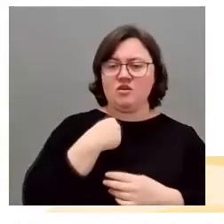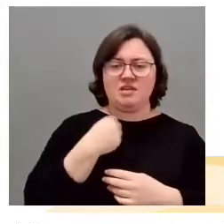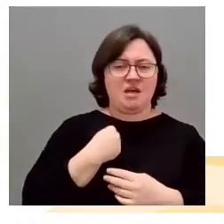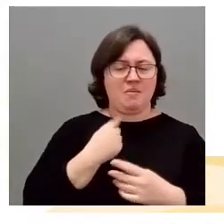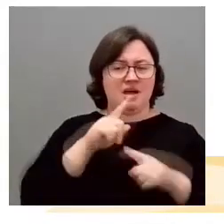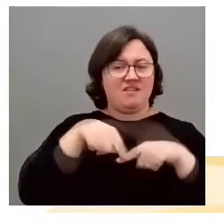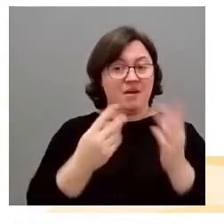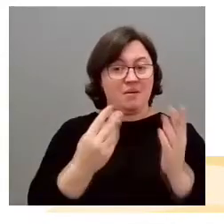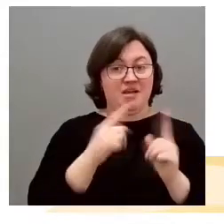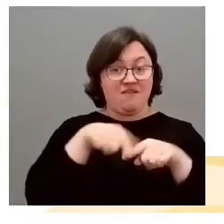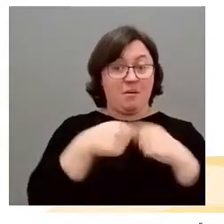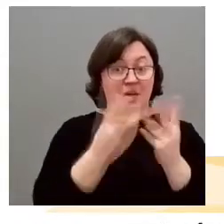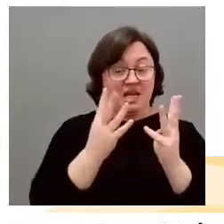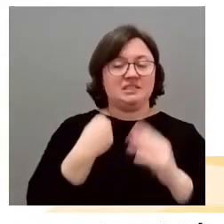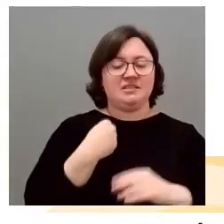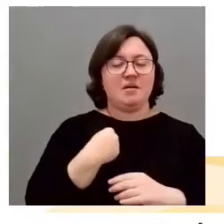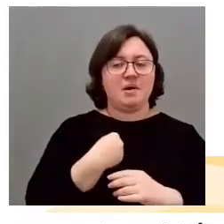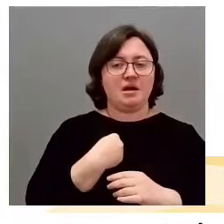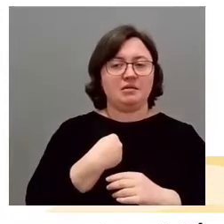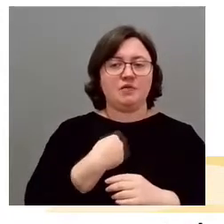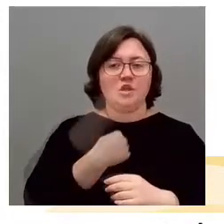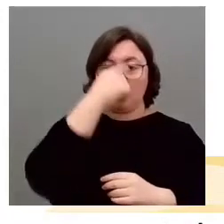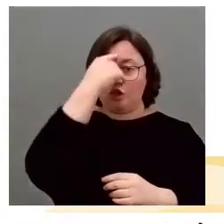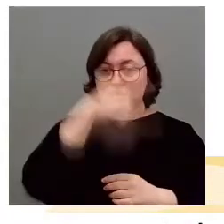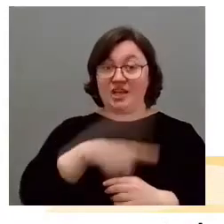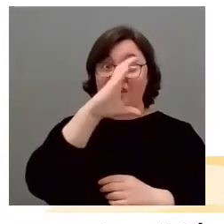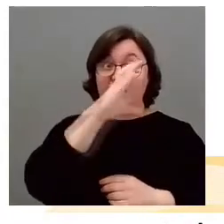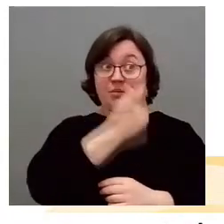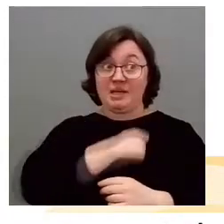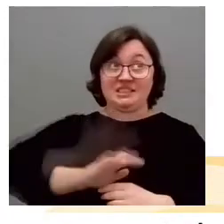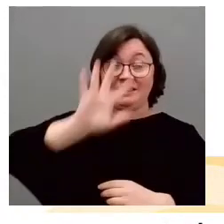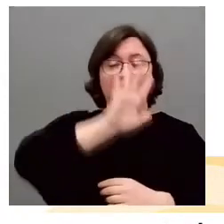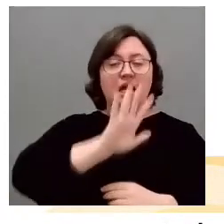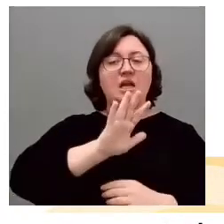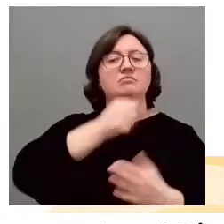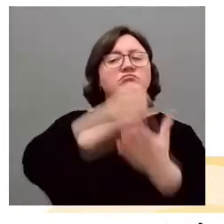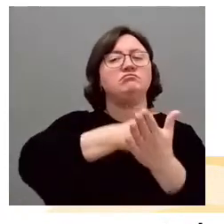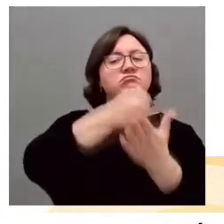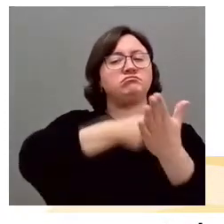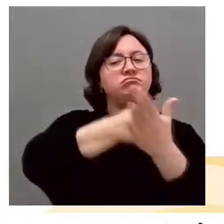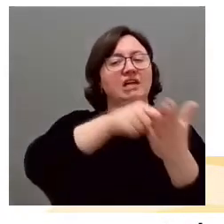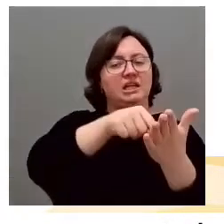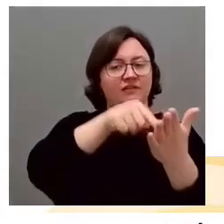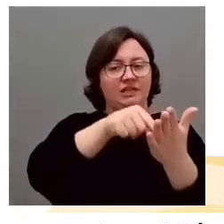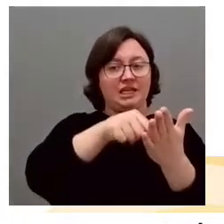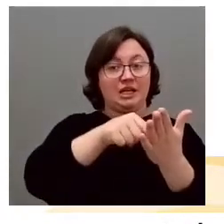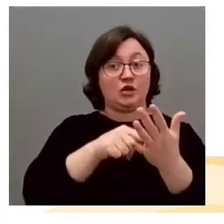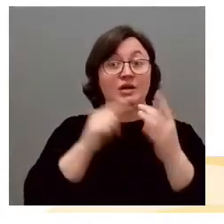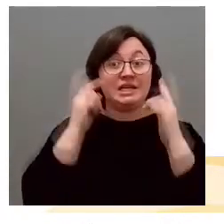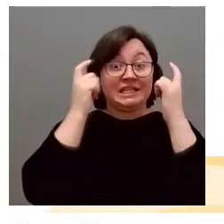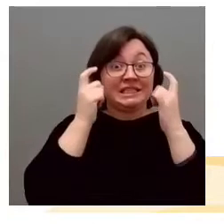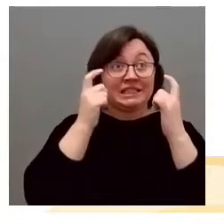familias, también somos conscientes de que desde el CERMI estatal se están reivindicando y están intentando